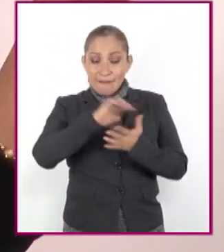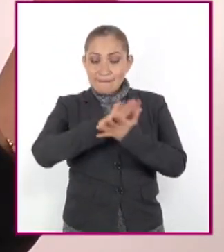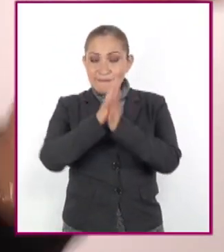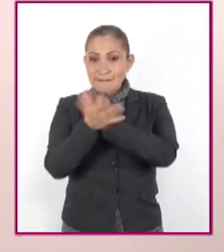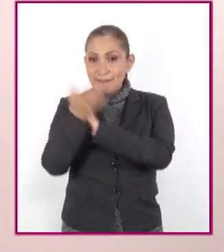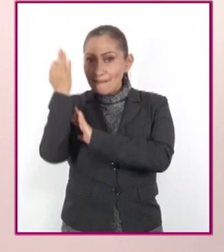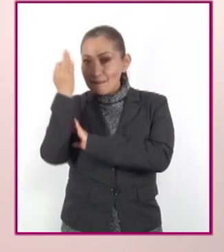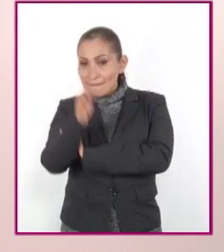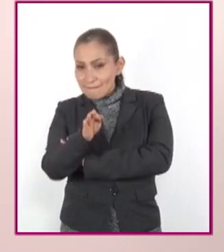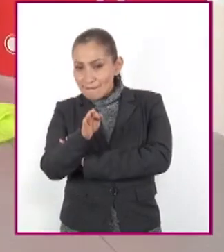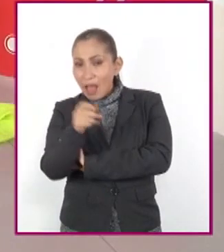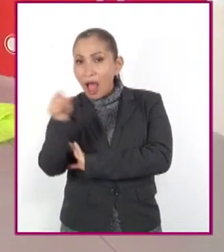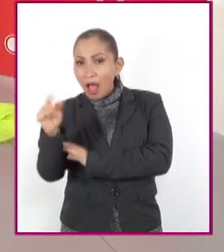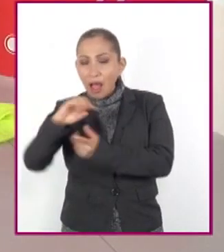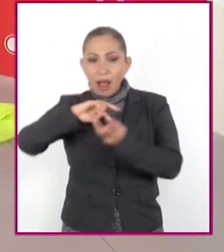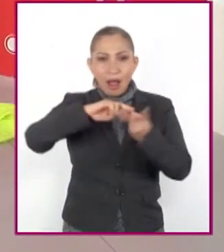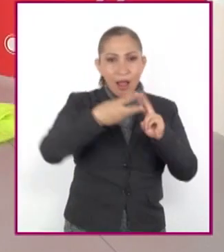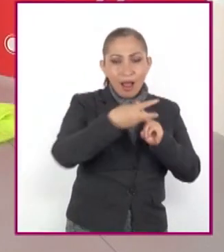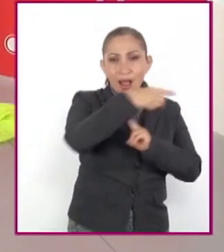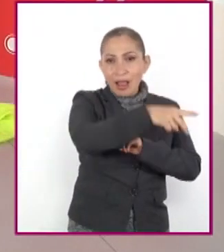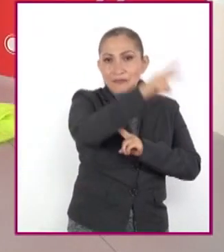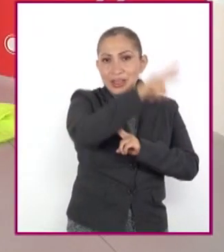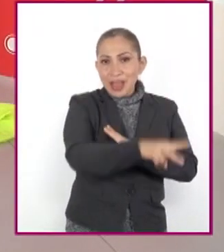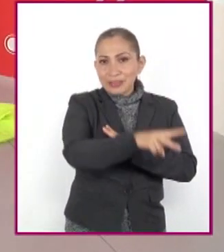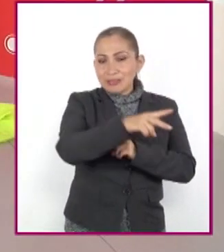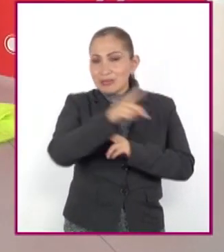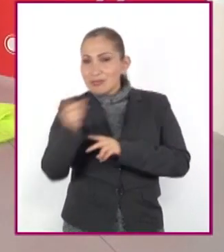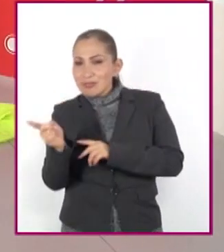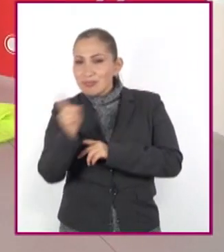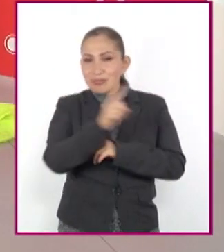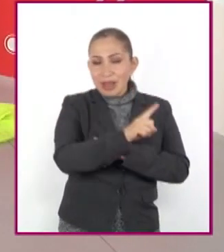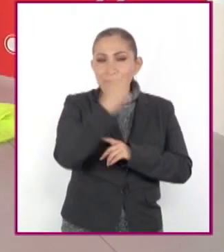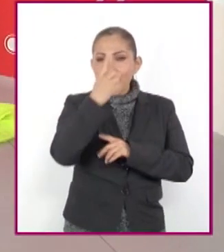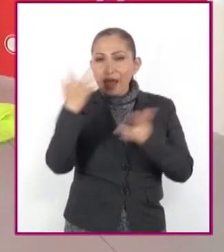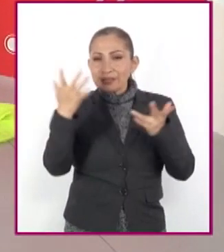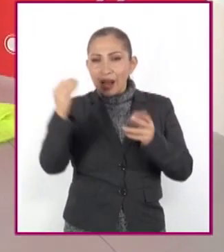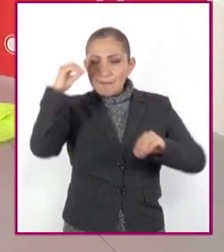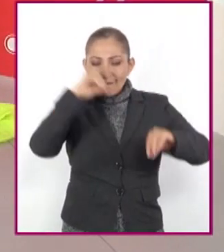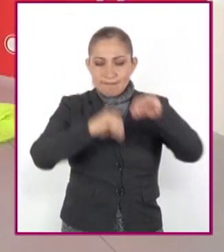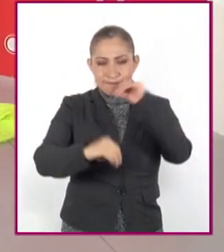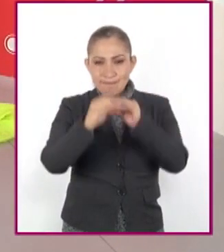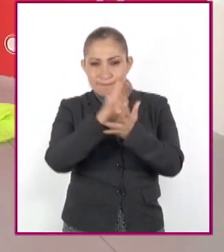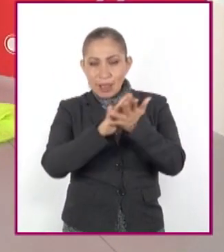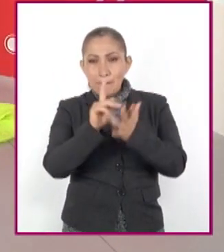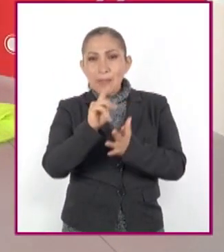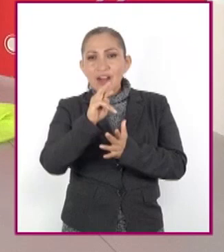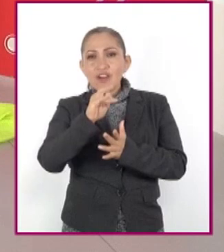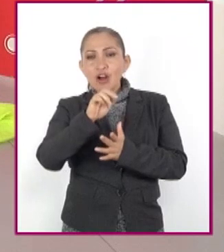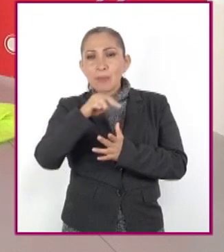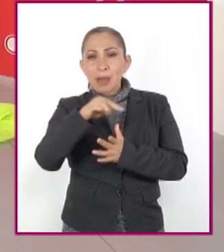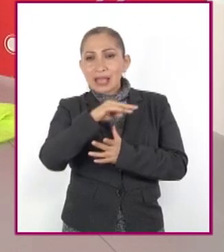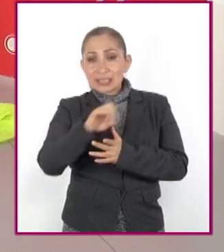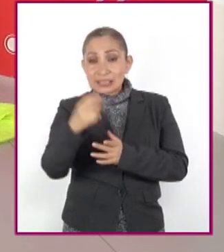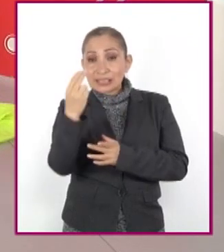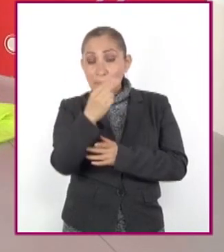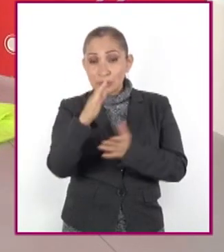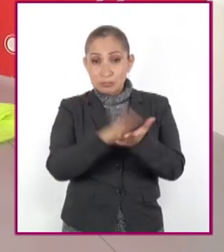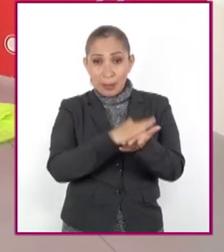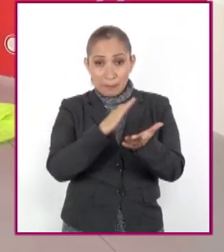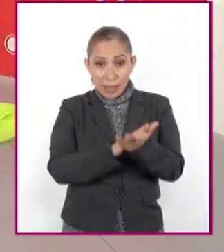de regreso. Para realizar este performance vamos a requerir hojas o